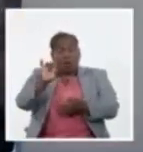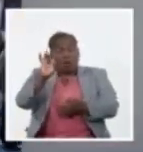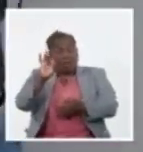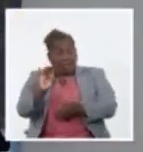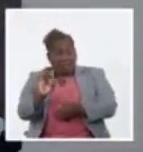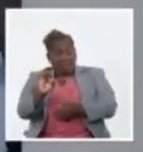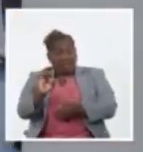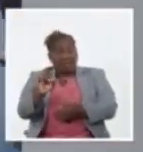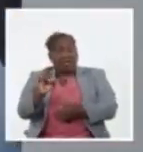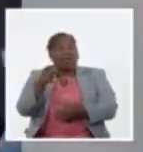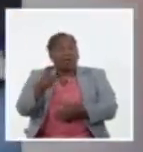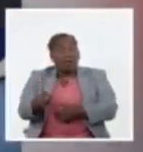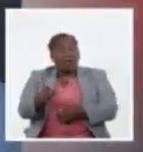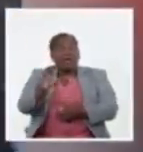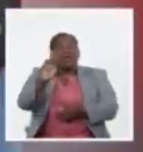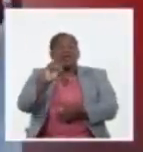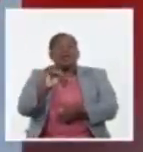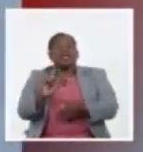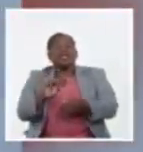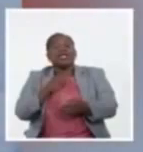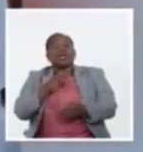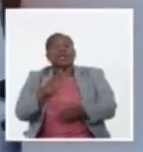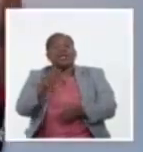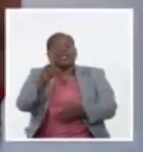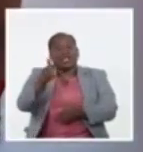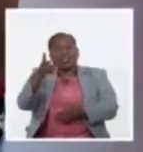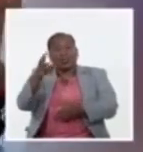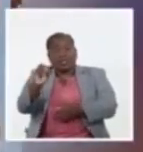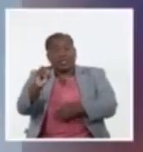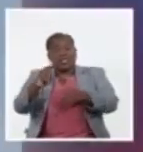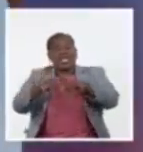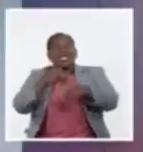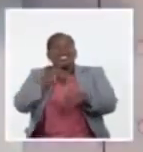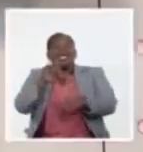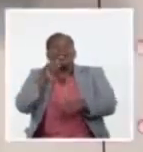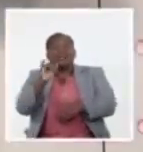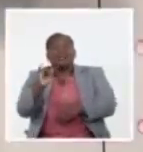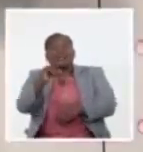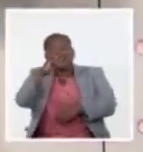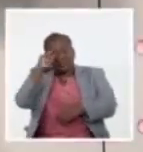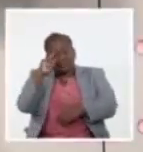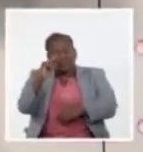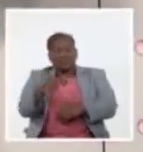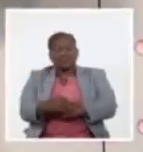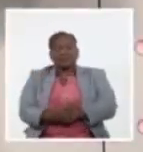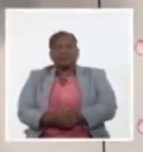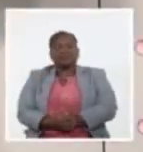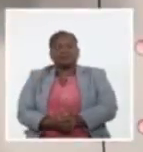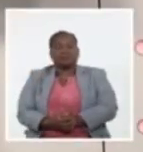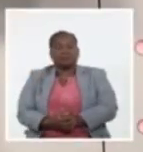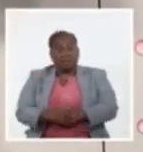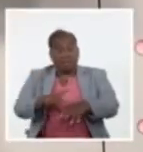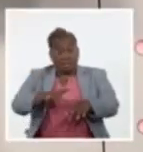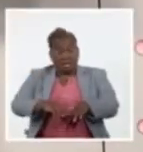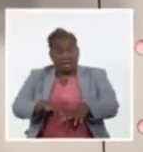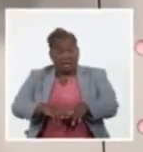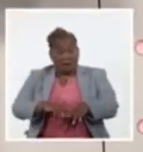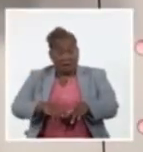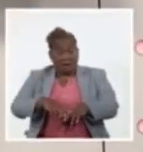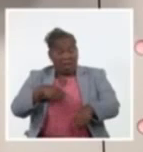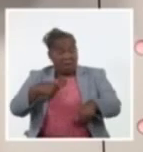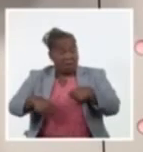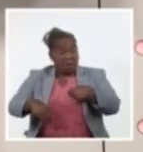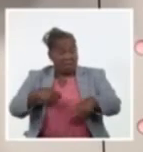Reinier Montiagudo y en los 130 ganó la medalla de oro Keldis Josef. El Habana Skate Marathon ya está